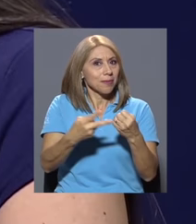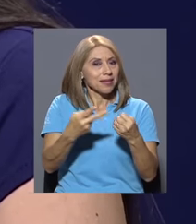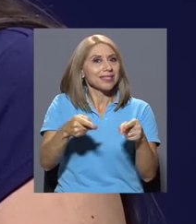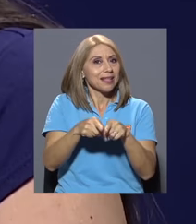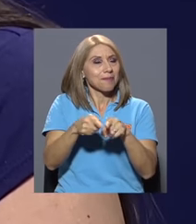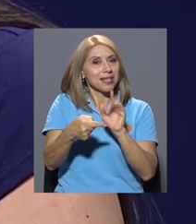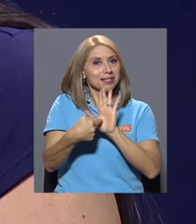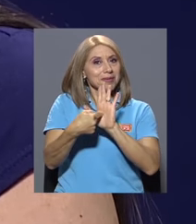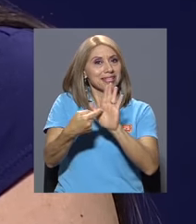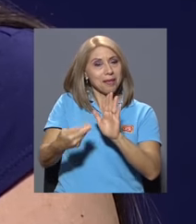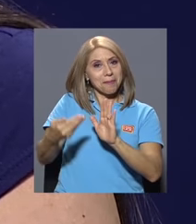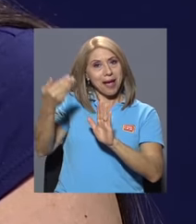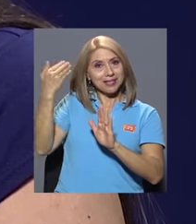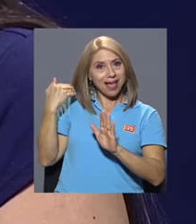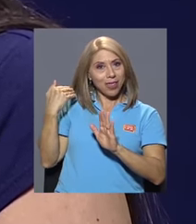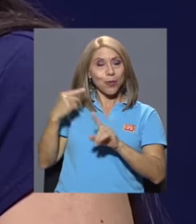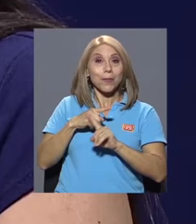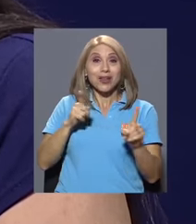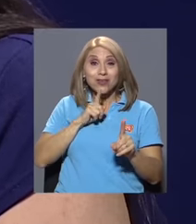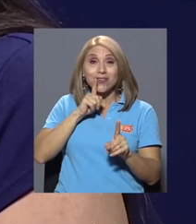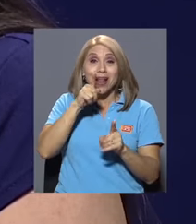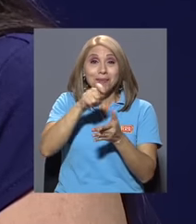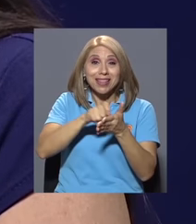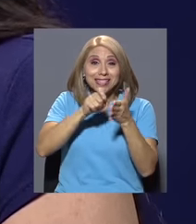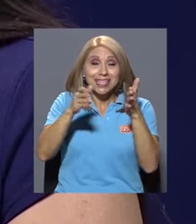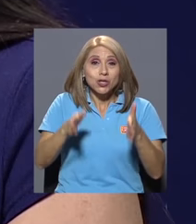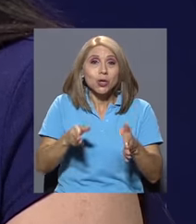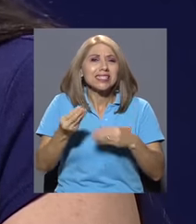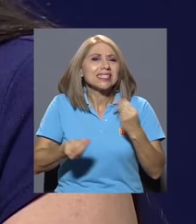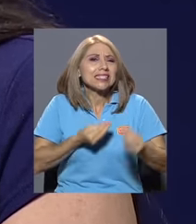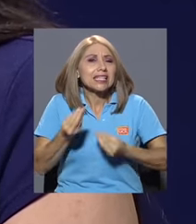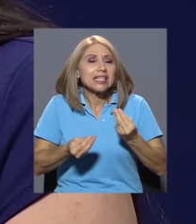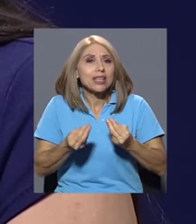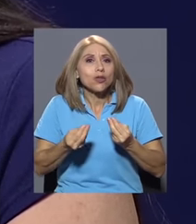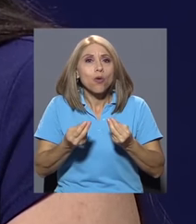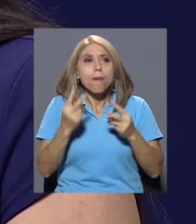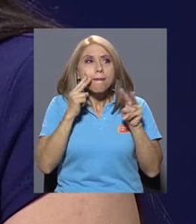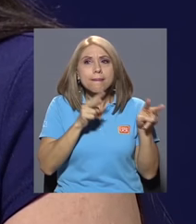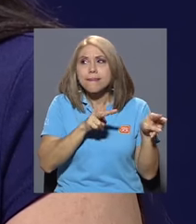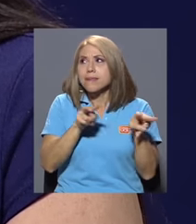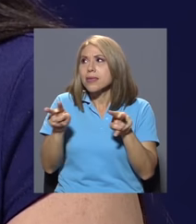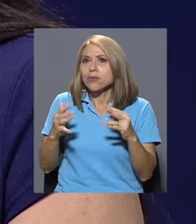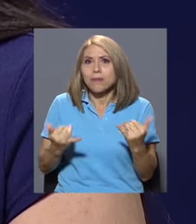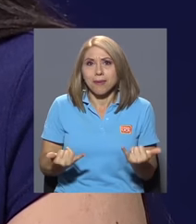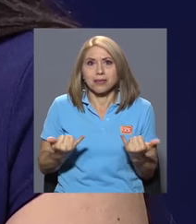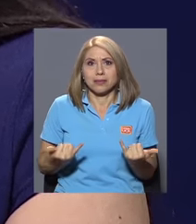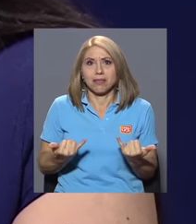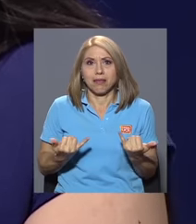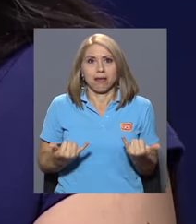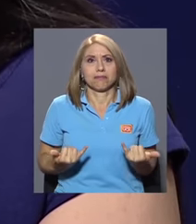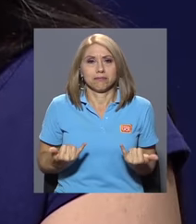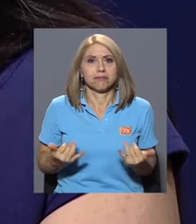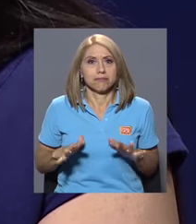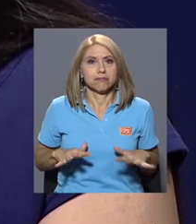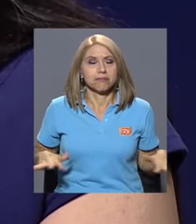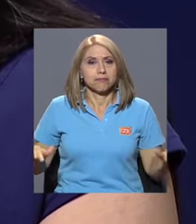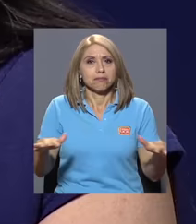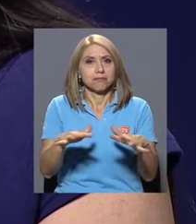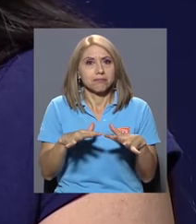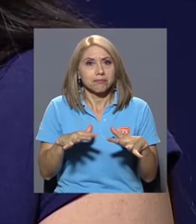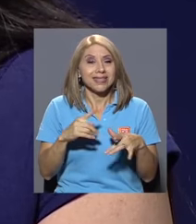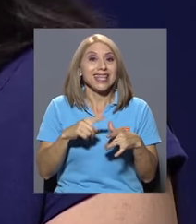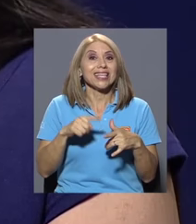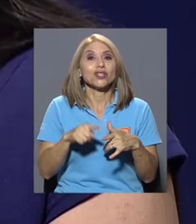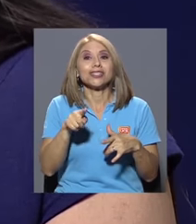que están haciendo los escritores en realidad es viendo su presente, es viendo el presente el que tenemos. Y están poniendo el